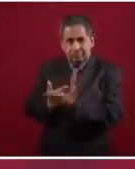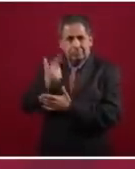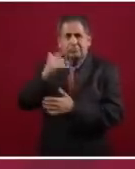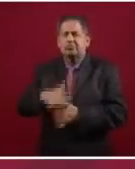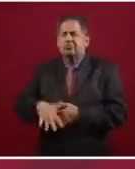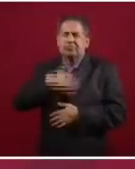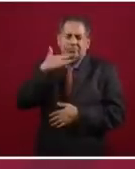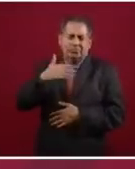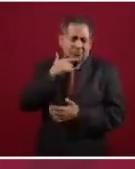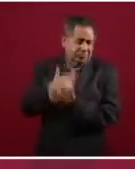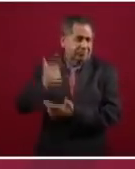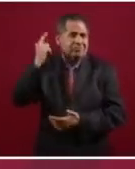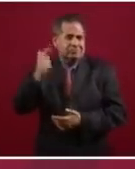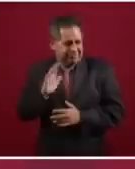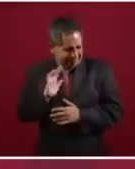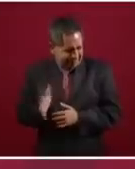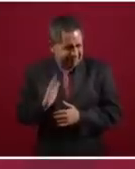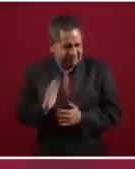corrupción,